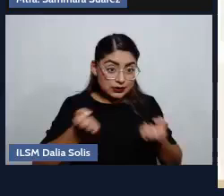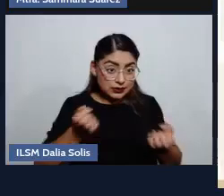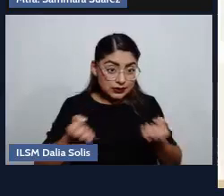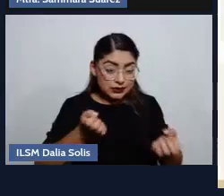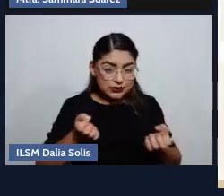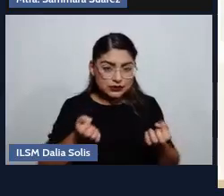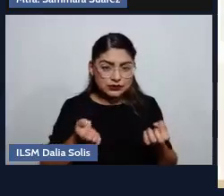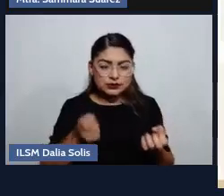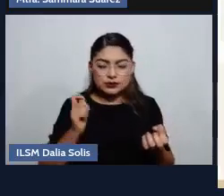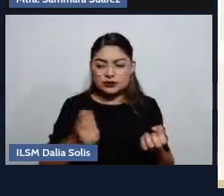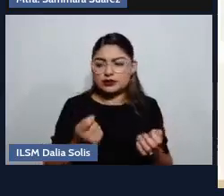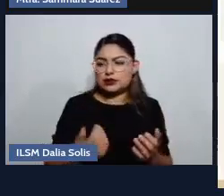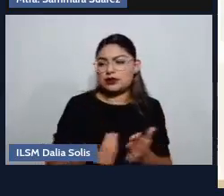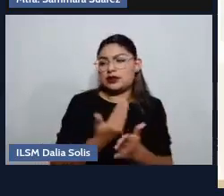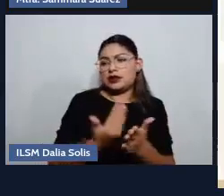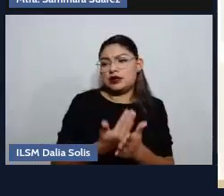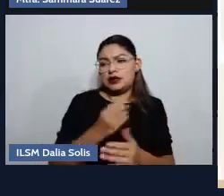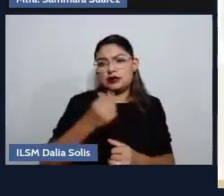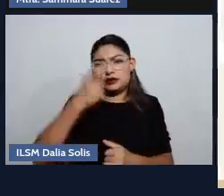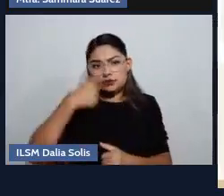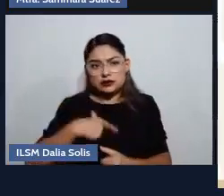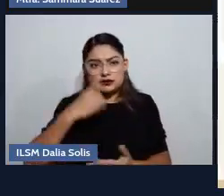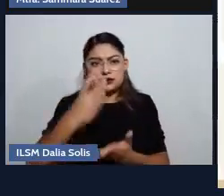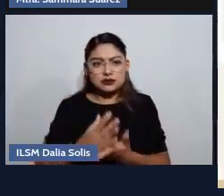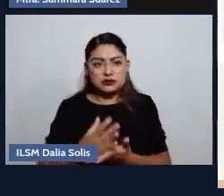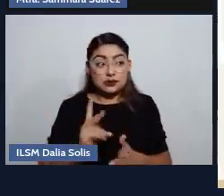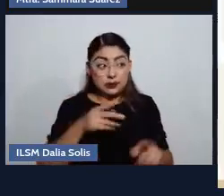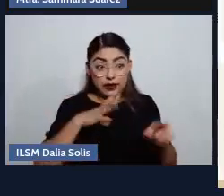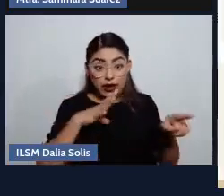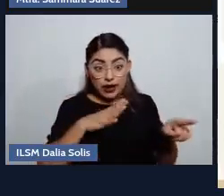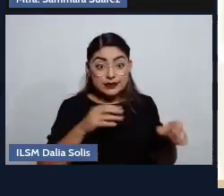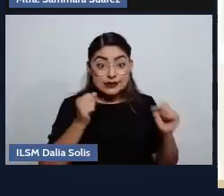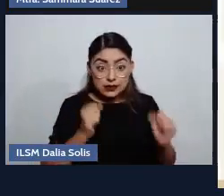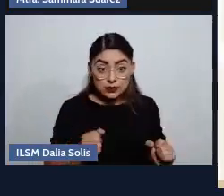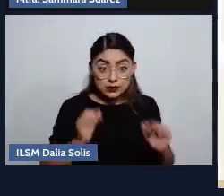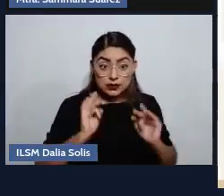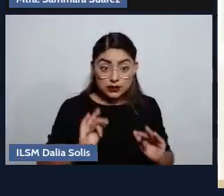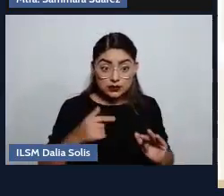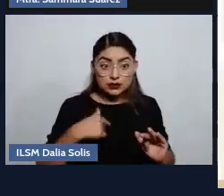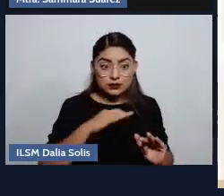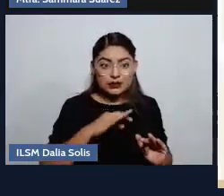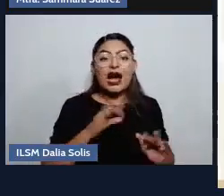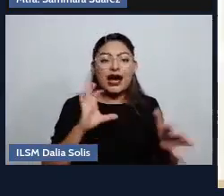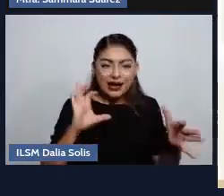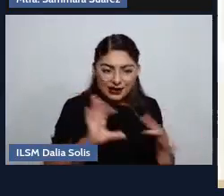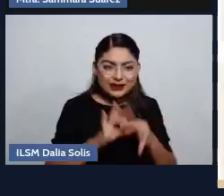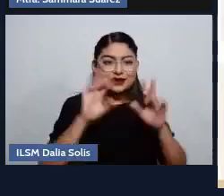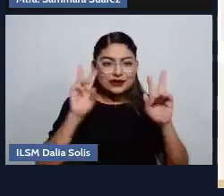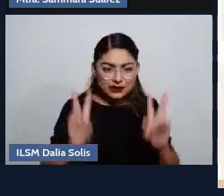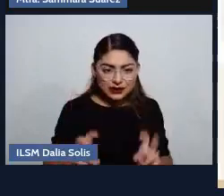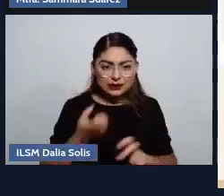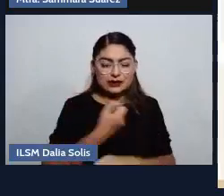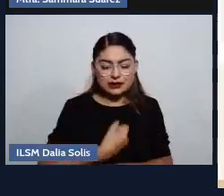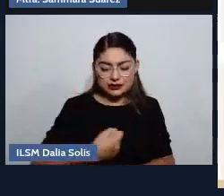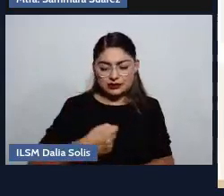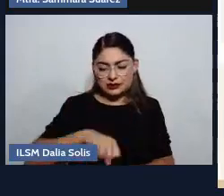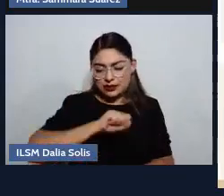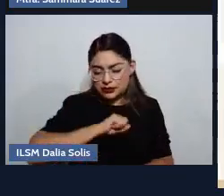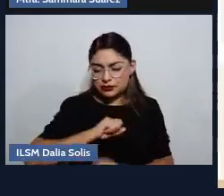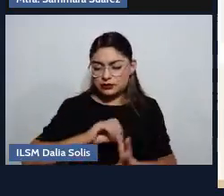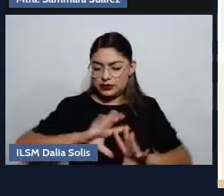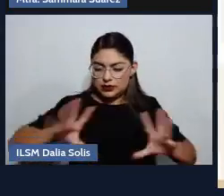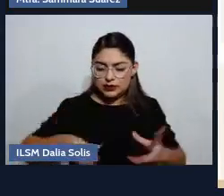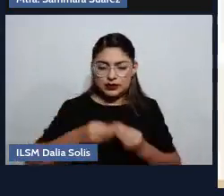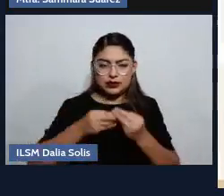o muy temprano, corro riesgo. O sea, esta parte de la salud integral tiene que ver todo eso, ¿no? O sea, tener espacios donde